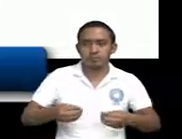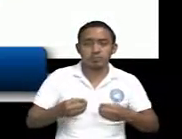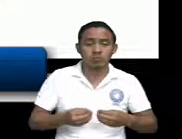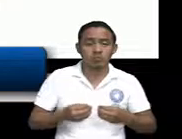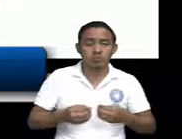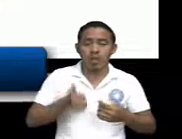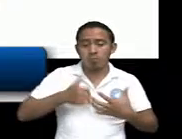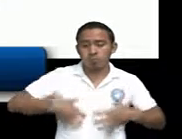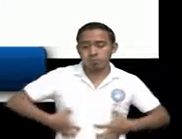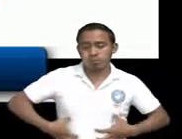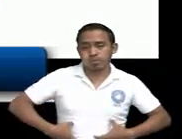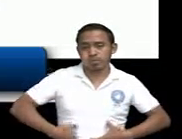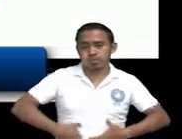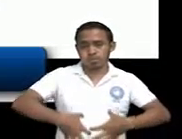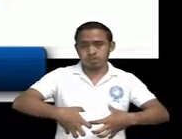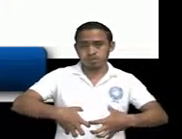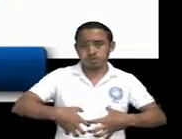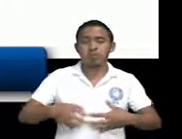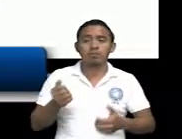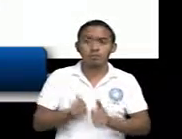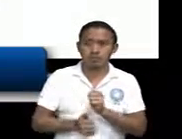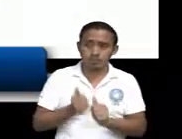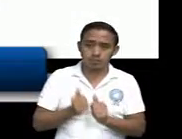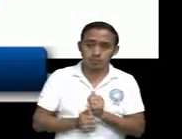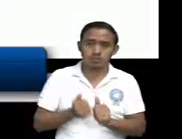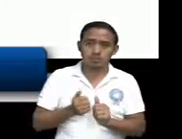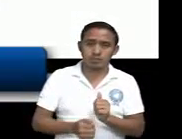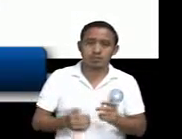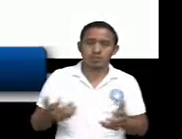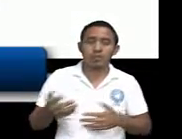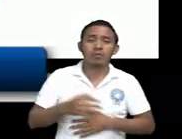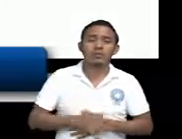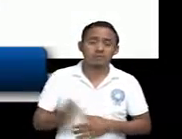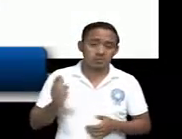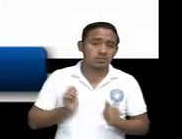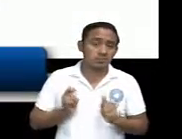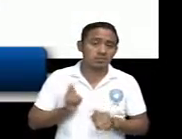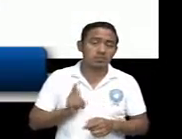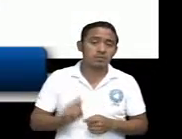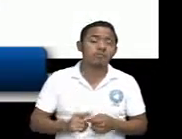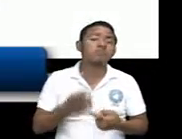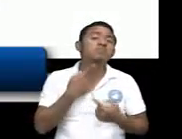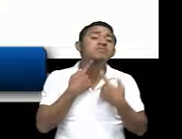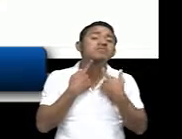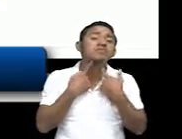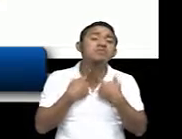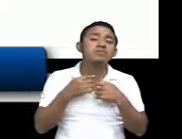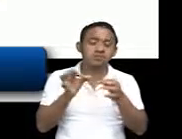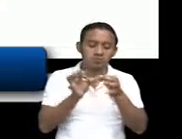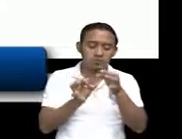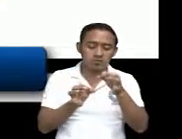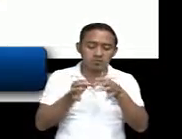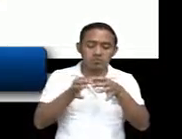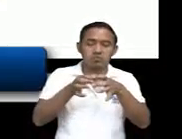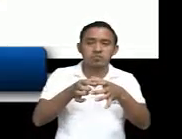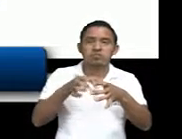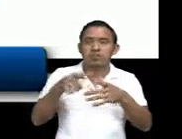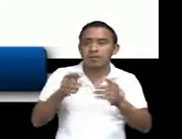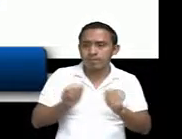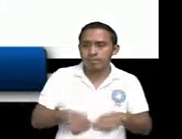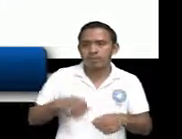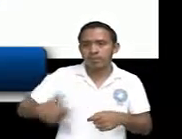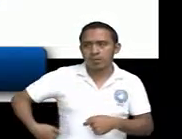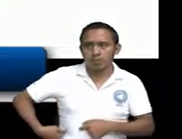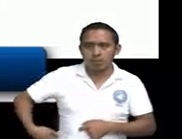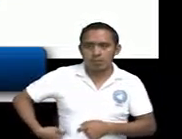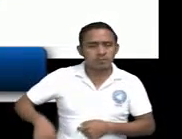acumulan, tienen una alta incidencia de varices esofágicas inicialmente. Bien. Otros padecimientos pues, que pueden afectar al hígado,